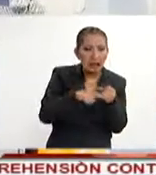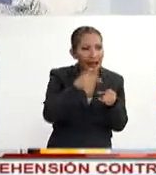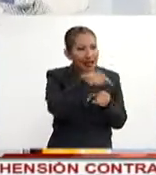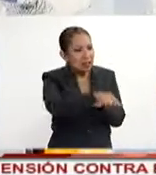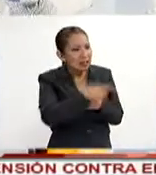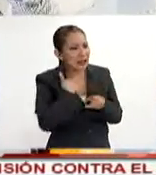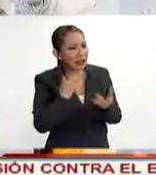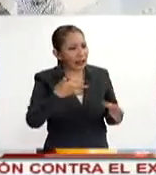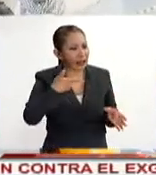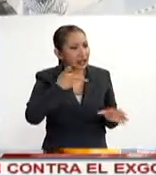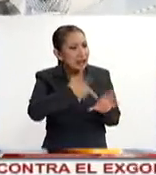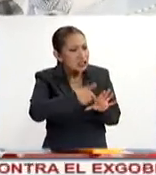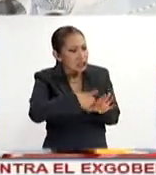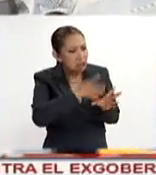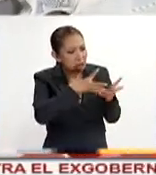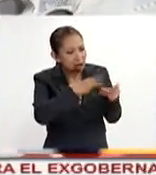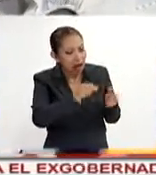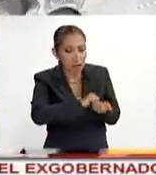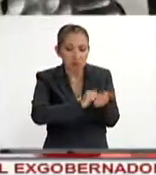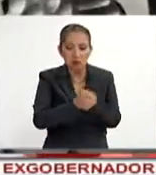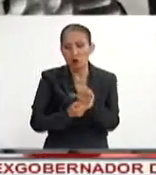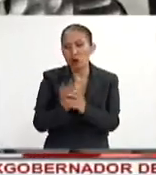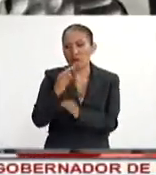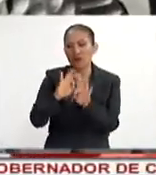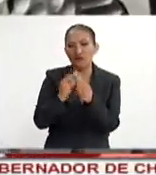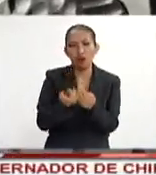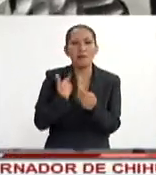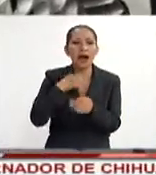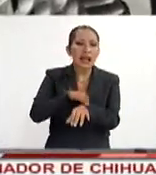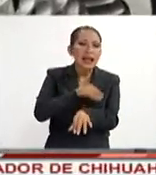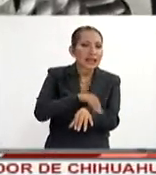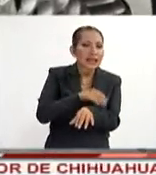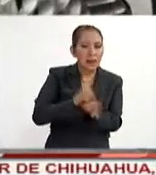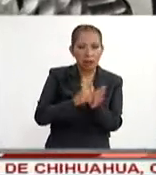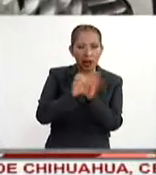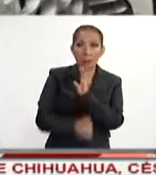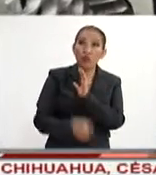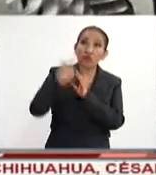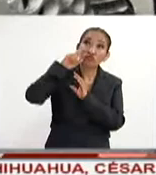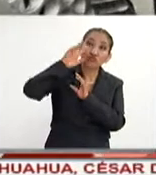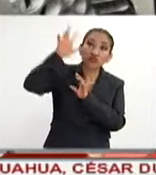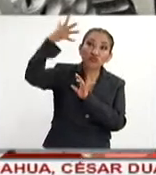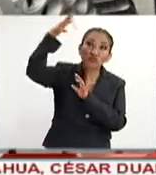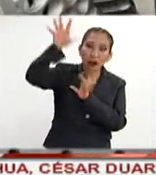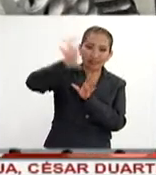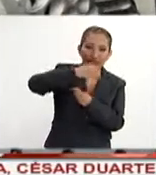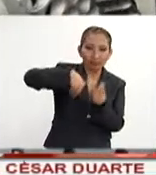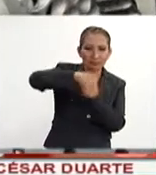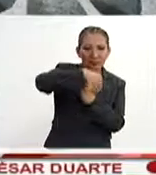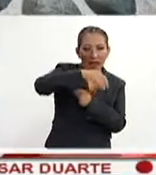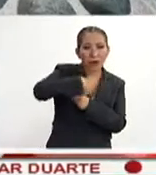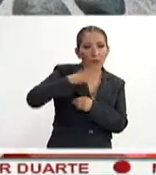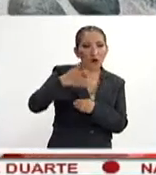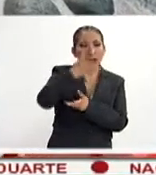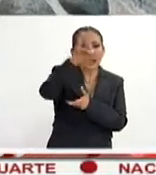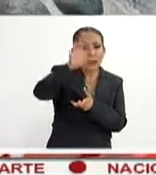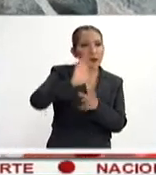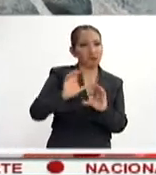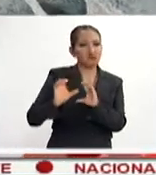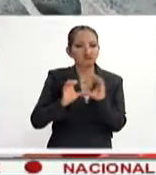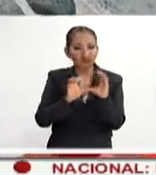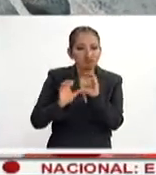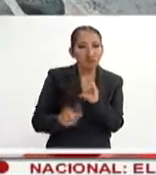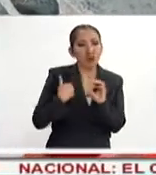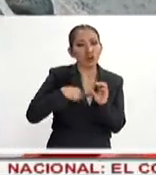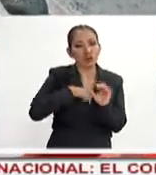de combustibles fósiles a una nueva migración de nuevas tecnologías, en este caso las energías renovables, que sean más amigables con el medio ambiente. Entonces, cuando sacamos